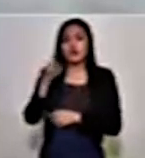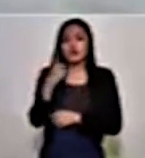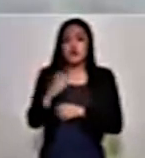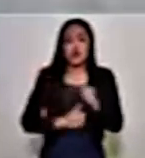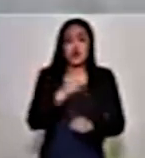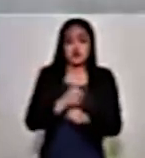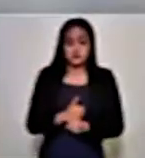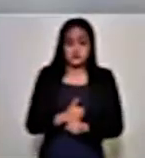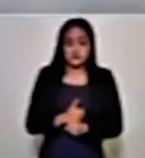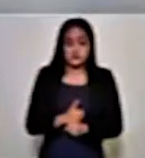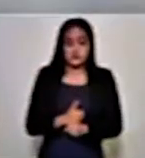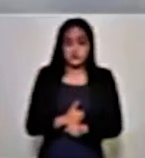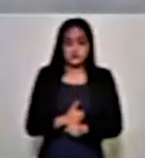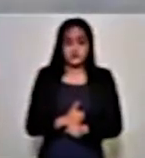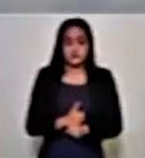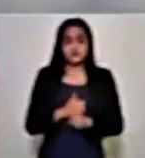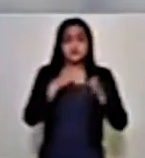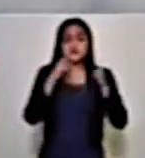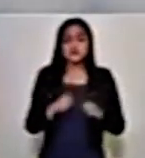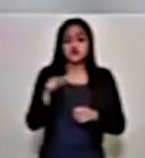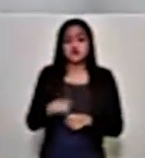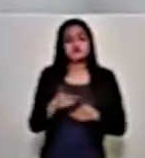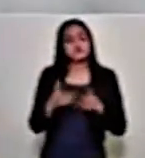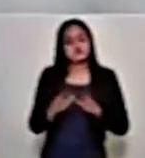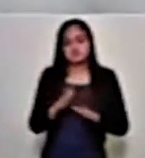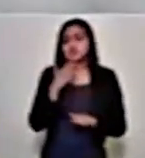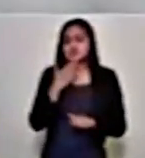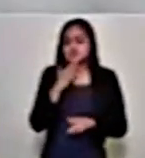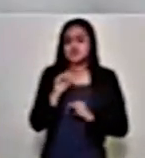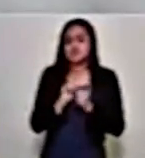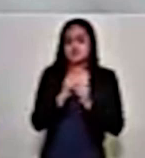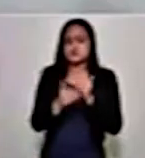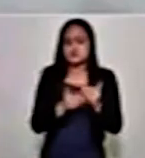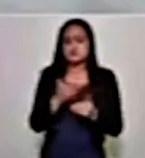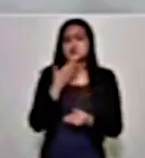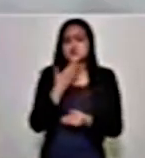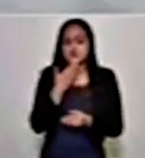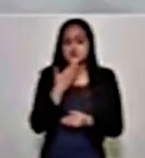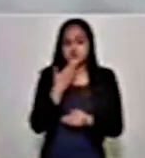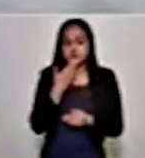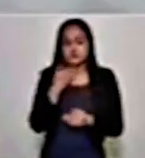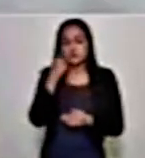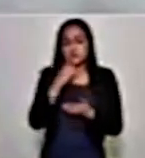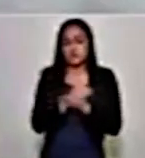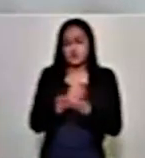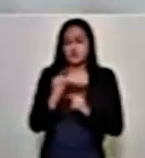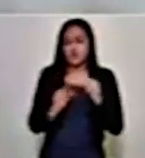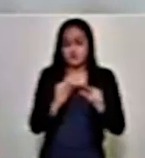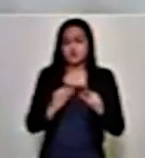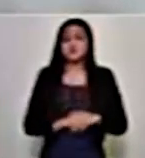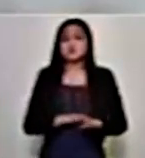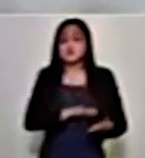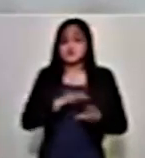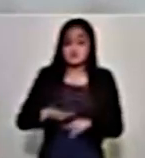años, se encuentran ellos estables y con buena recuperación. Y